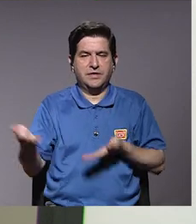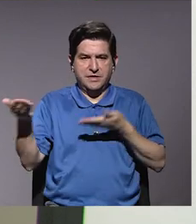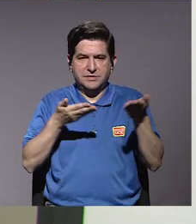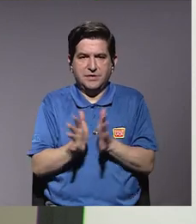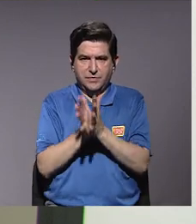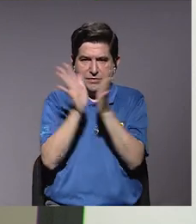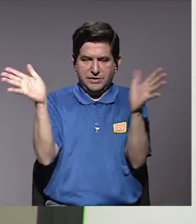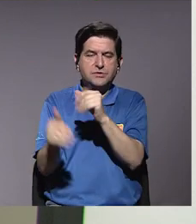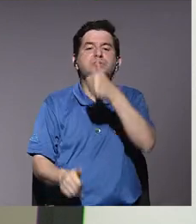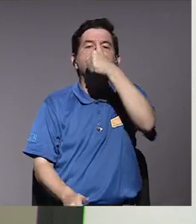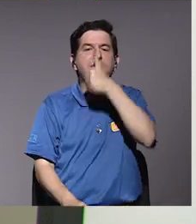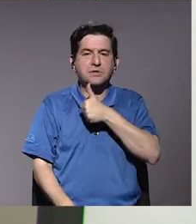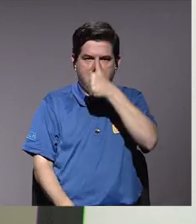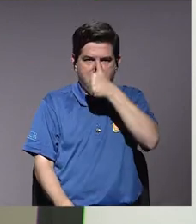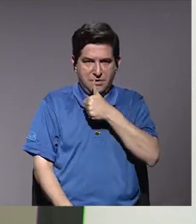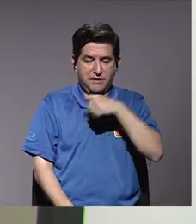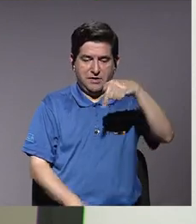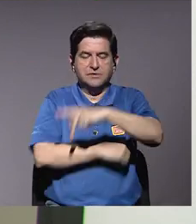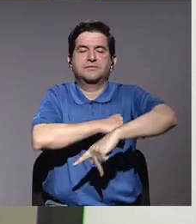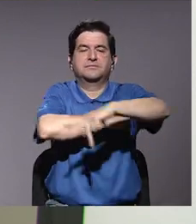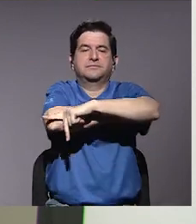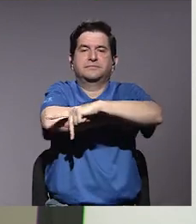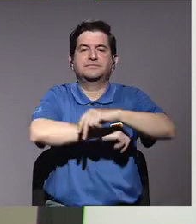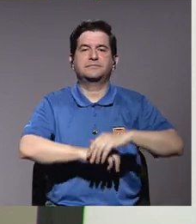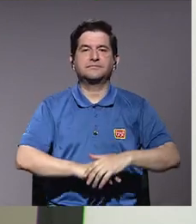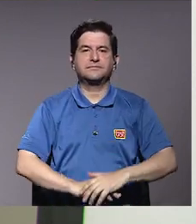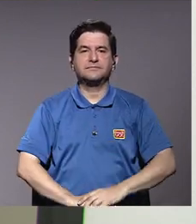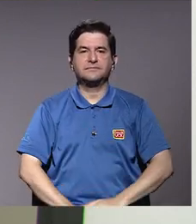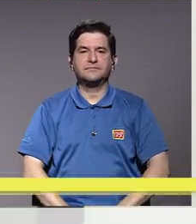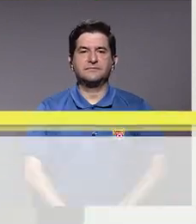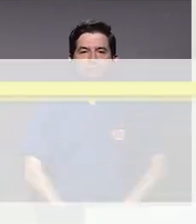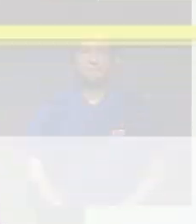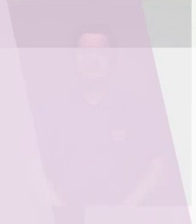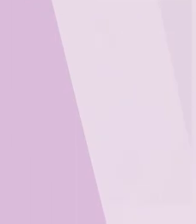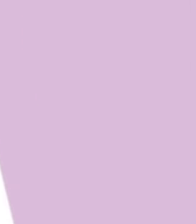los servicios públicos y privados de nuestro país. Veamos.